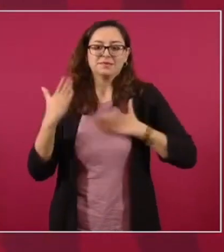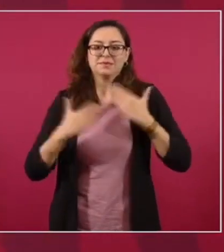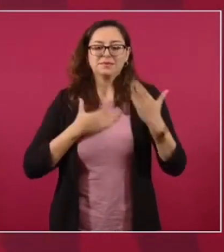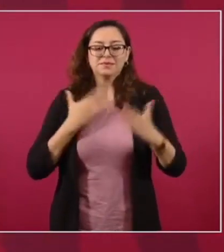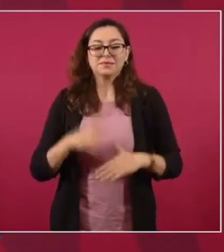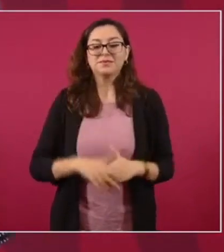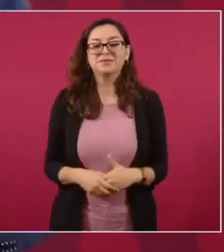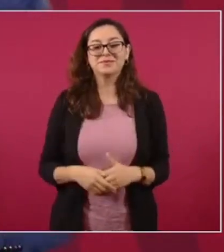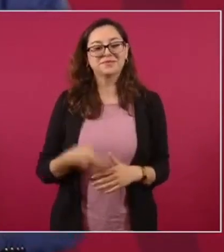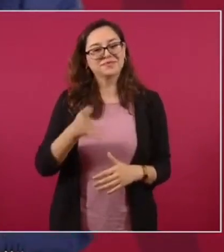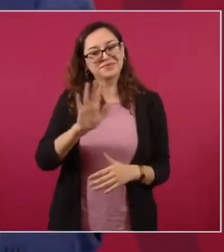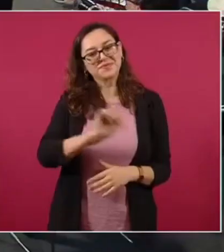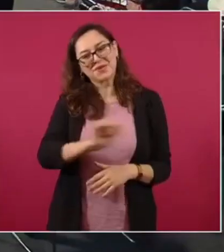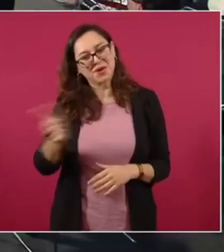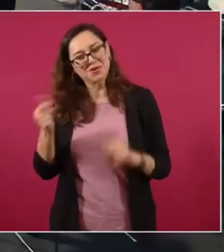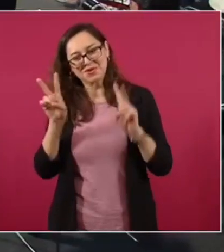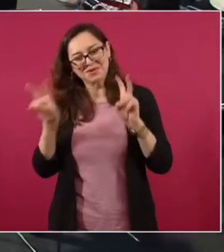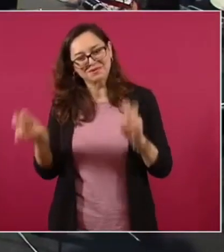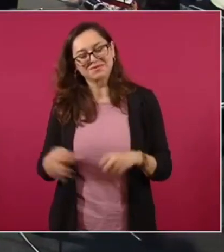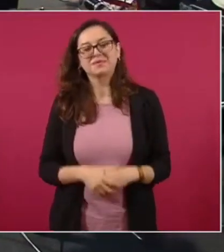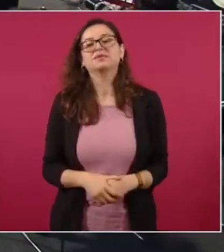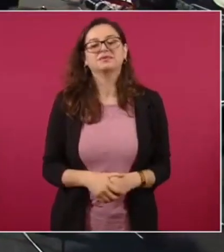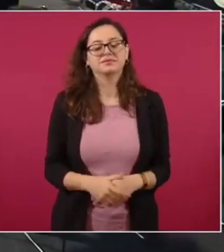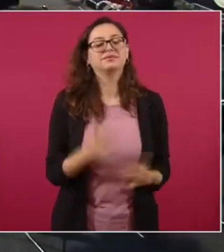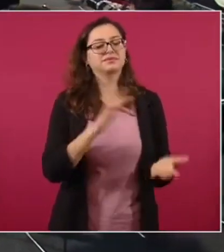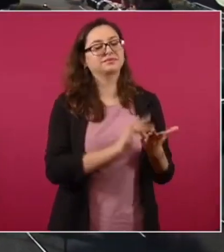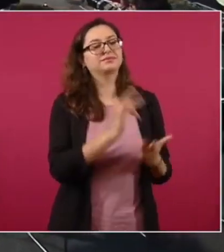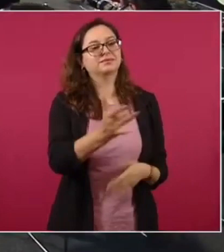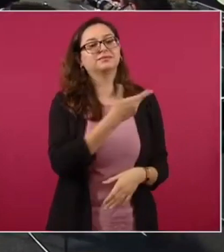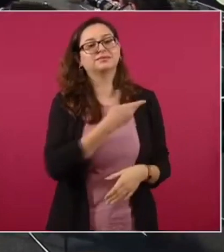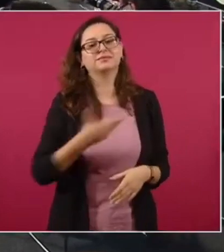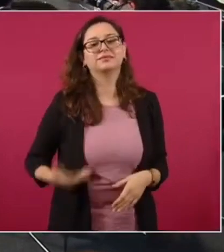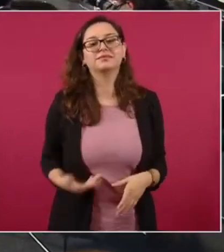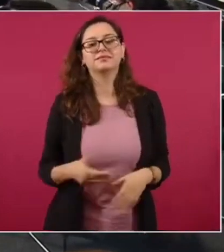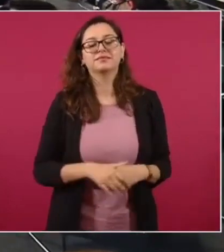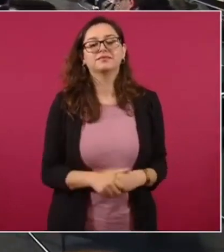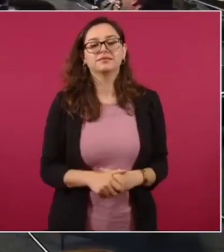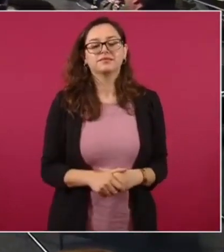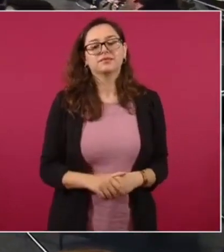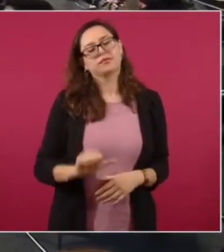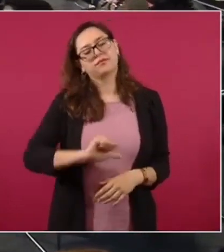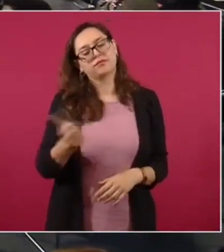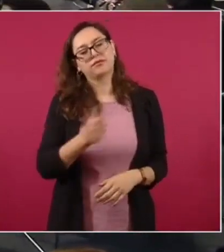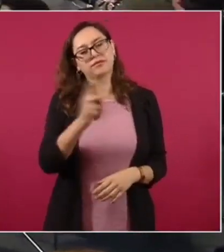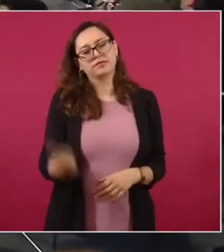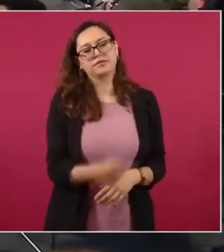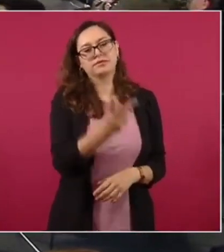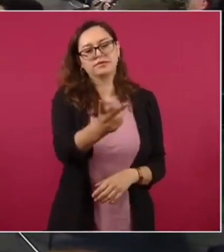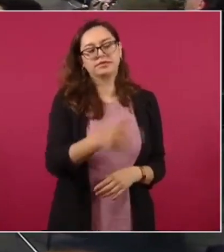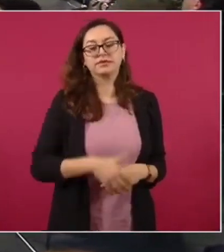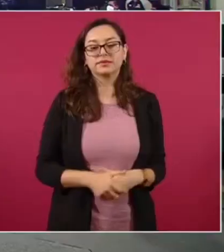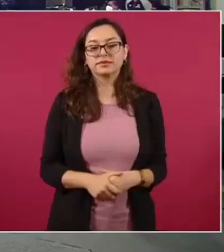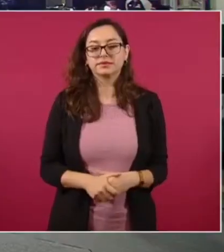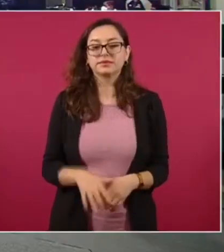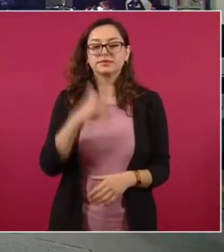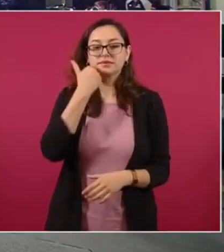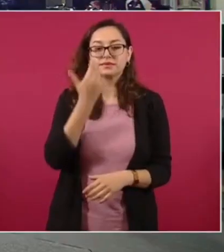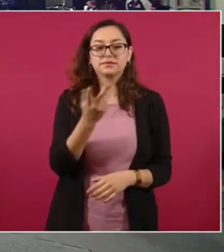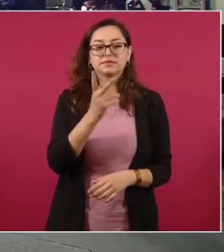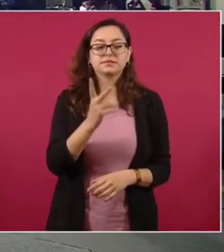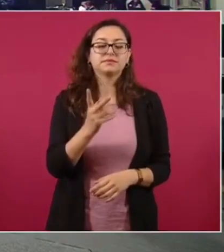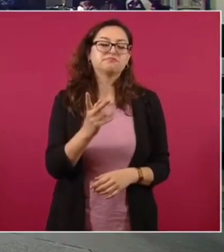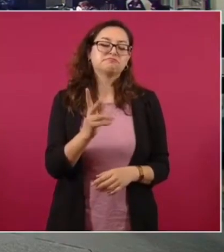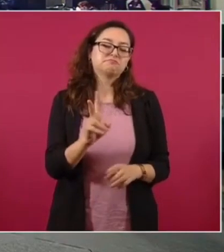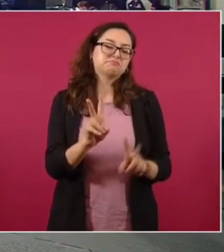Bueno, eso es otro. Sí, en mi segunda pregunta, gracias, presidente. Quiero comentarle sobre un caso de un ex policía